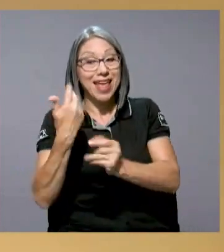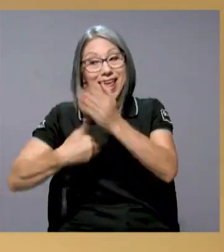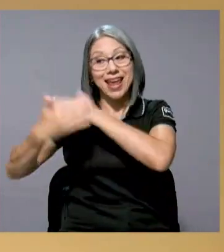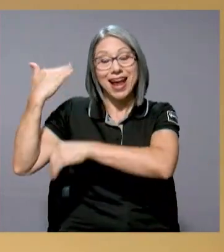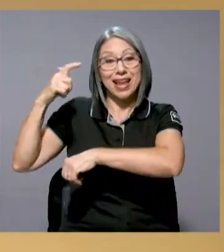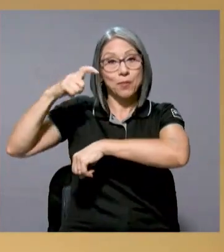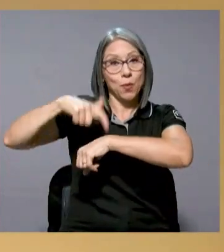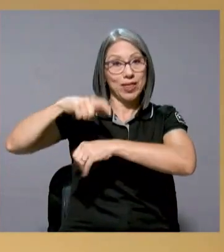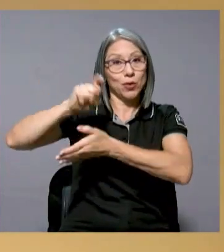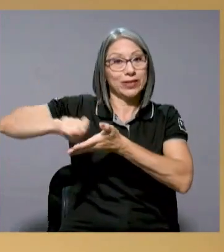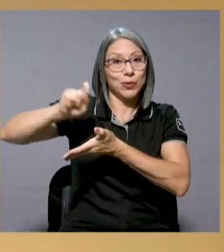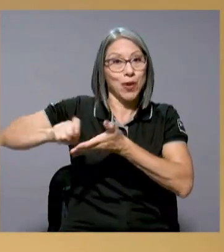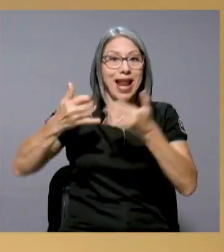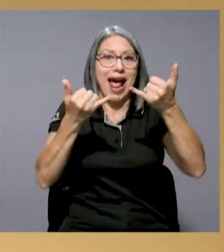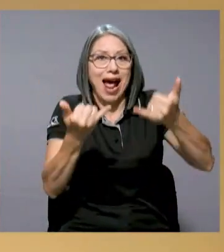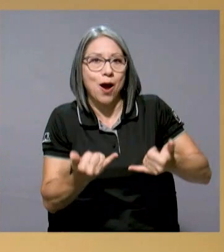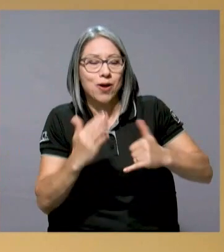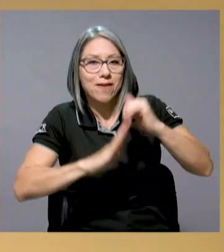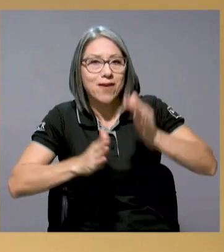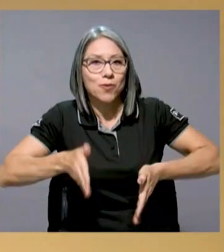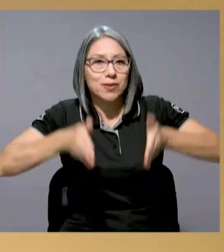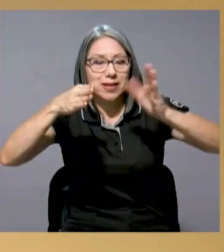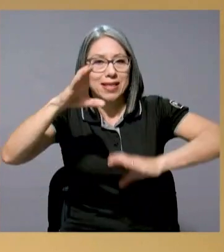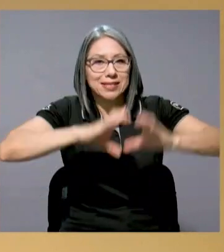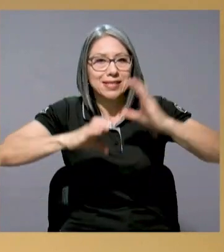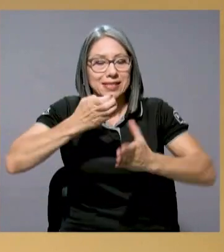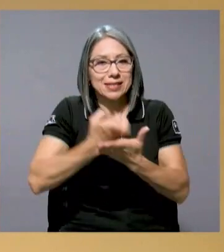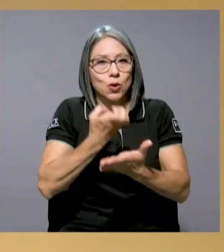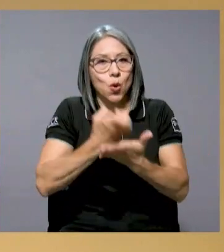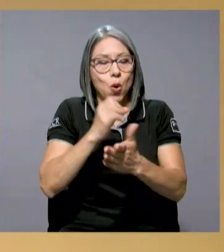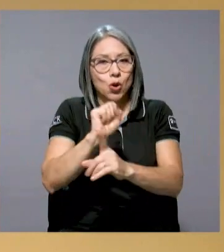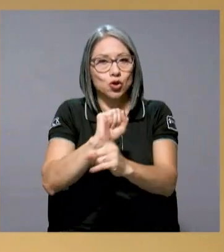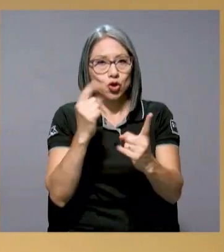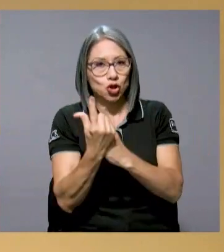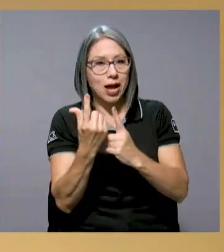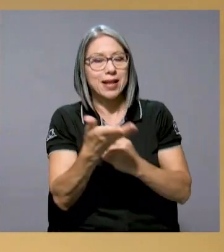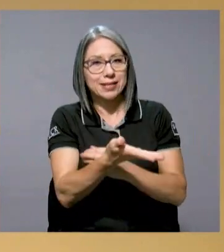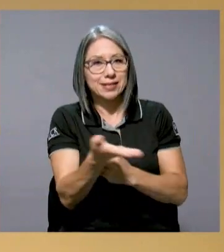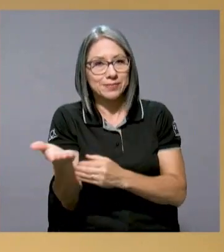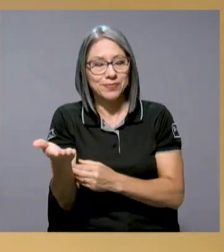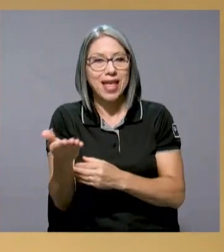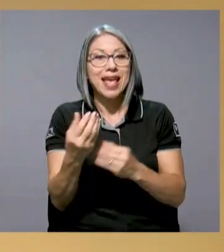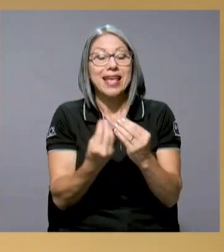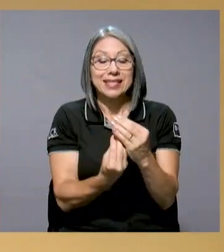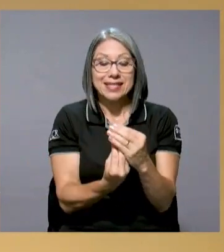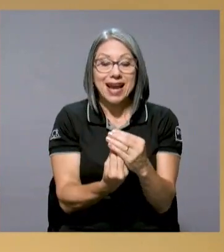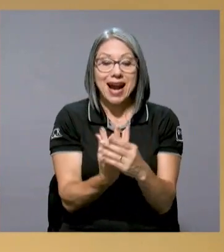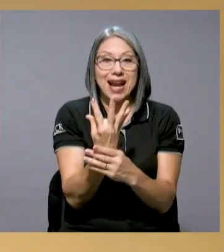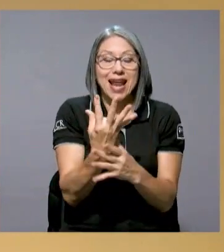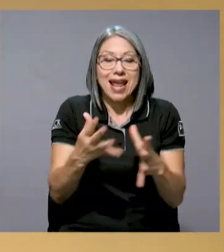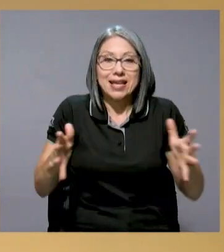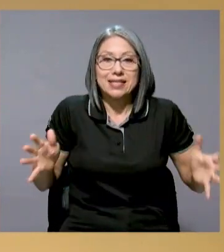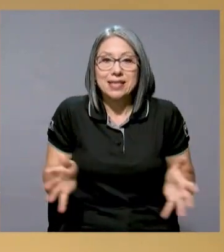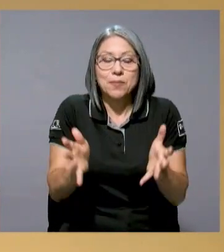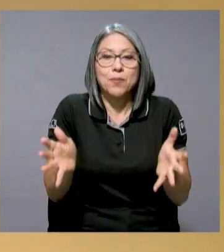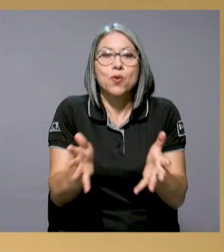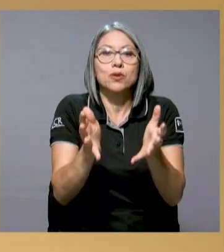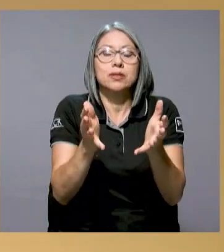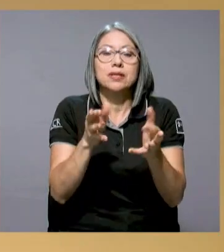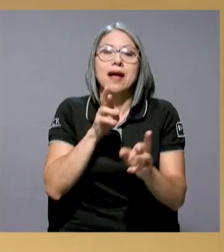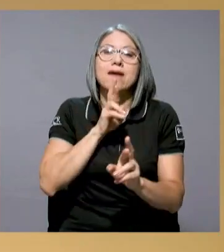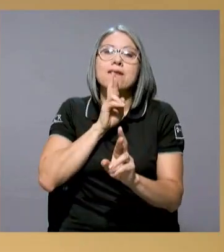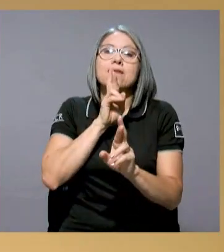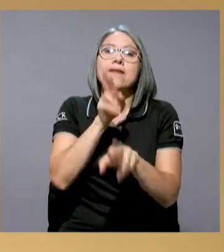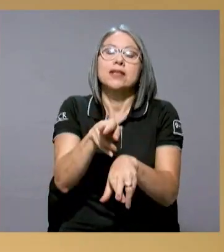momento Escuela de Ciencias Económicas y Sociales, precisamente se crea y se impulsa respondiendo